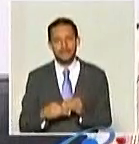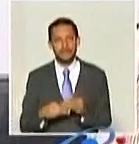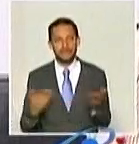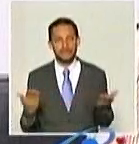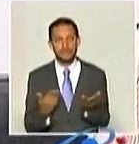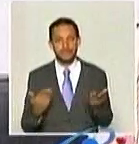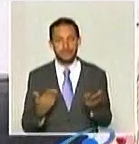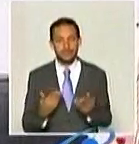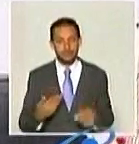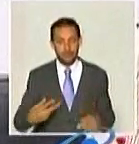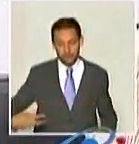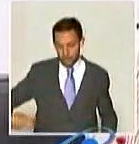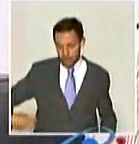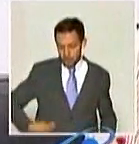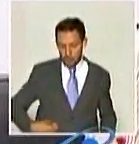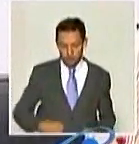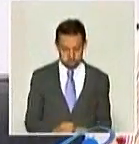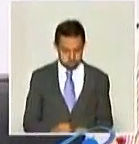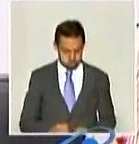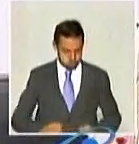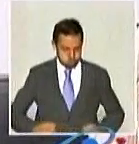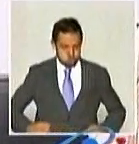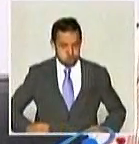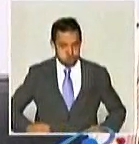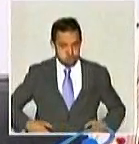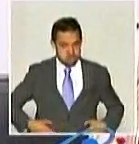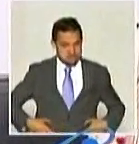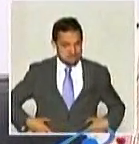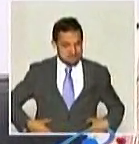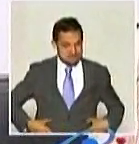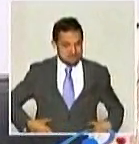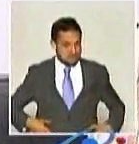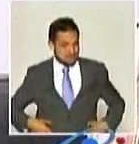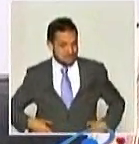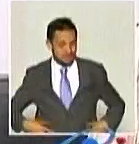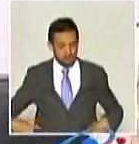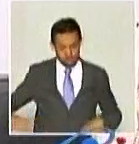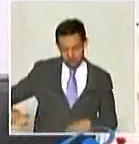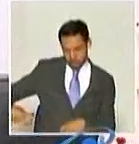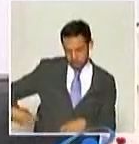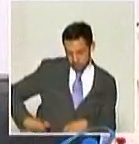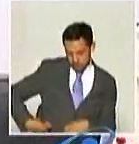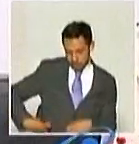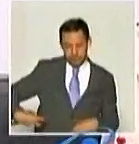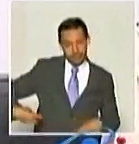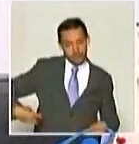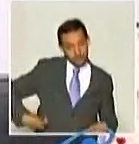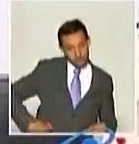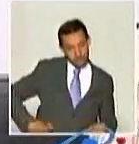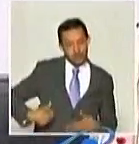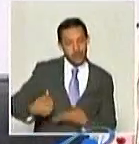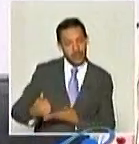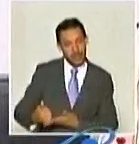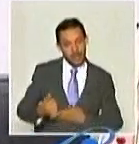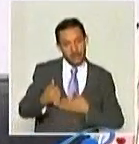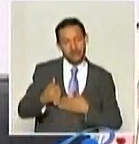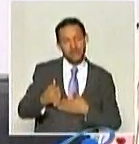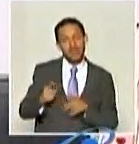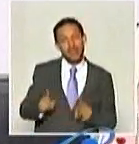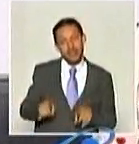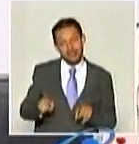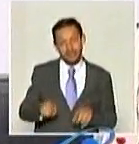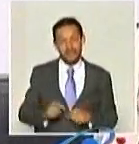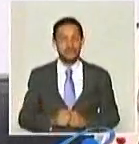grasa localizada se puede utilizar ozono junto con la terapia neural. Entonces puede uno utilizarlo también en grasa